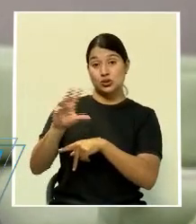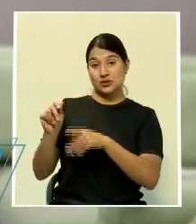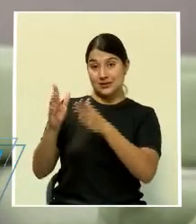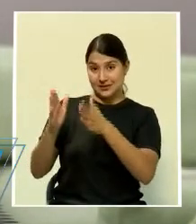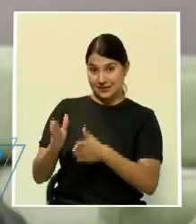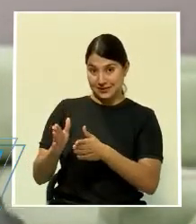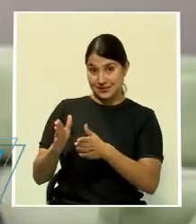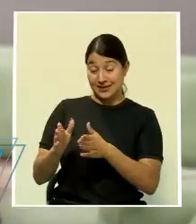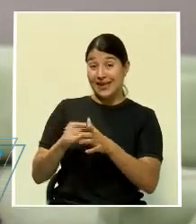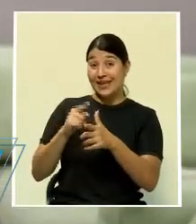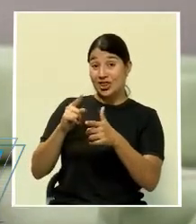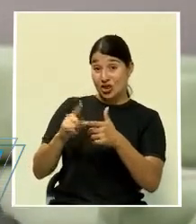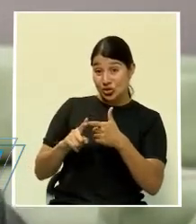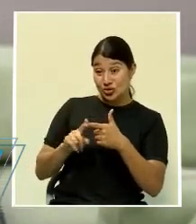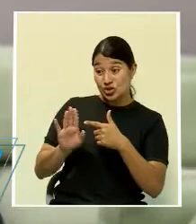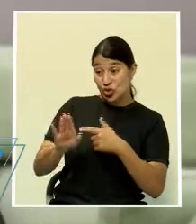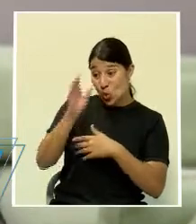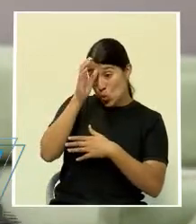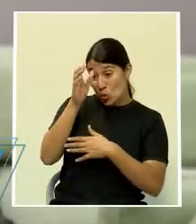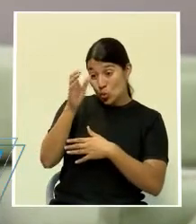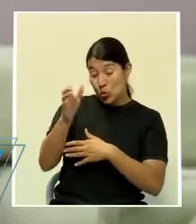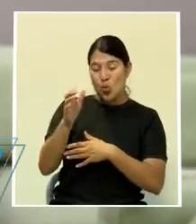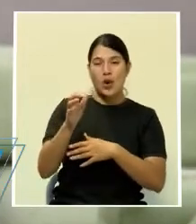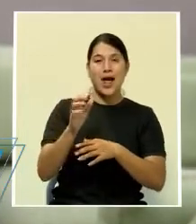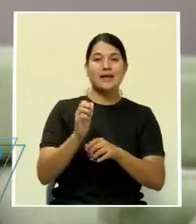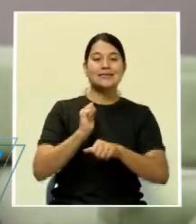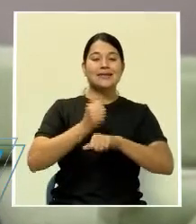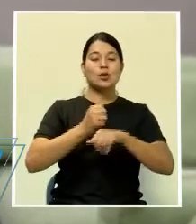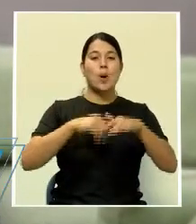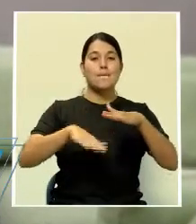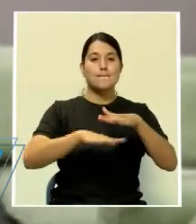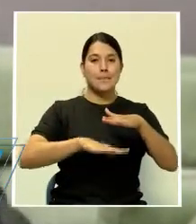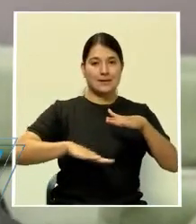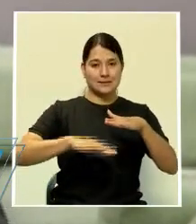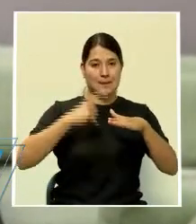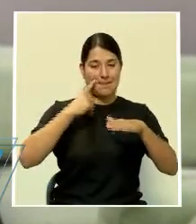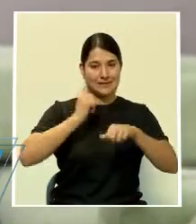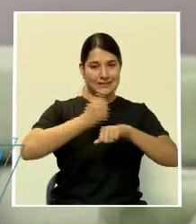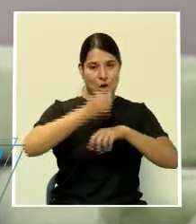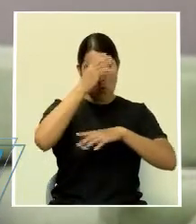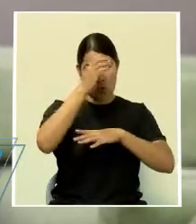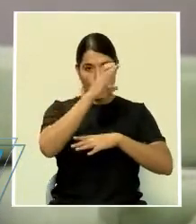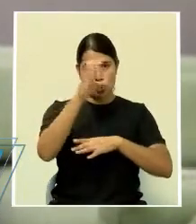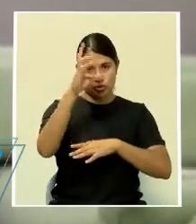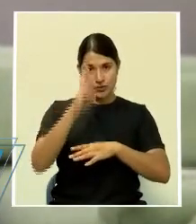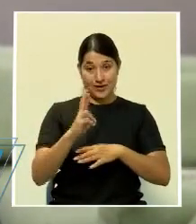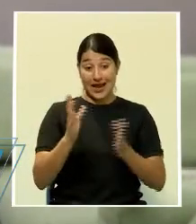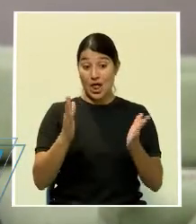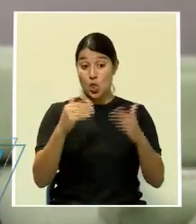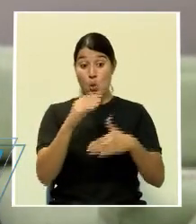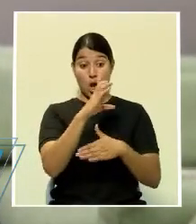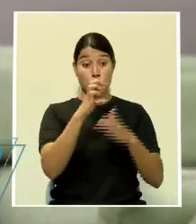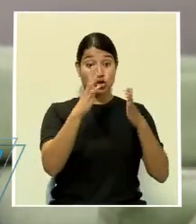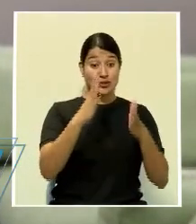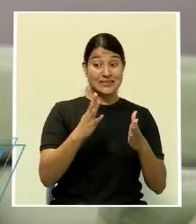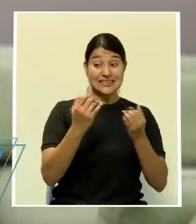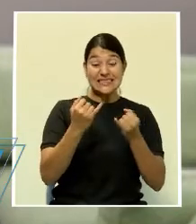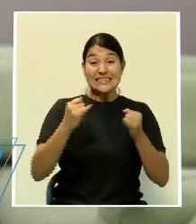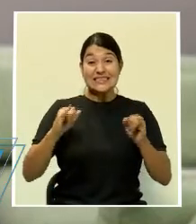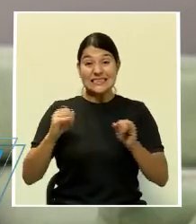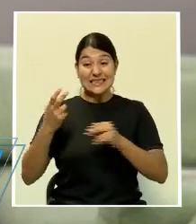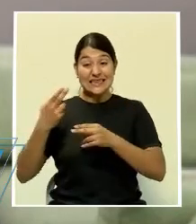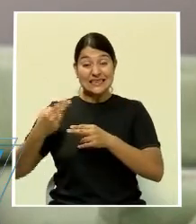la construcción del ser costarricense. No habría costarricense sin afrodescendencia, y ese es uno de los elementos que tenemos